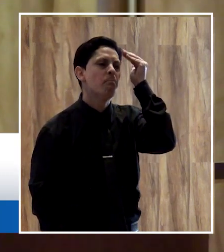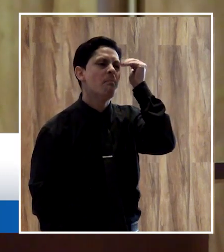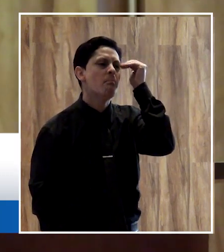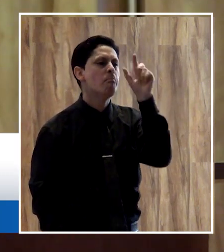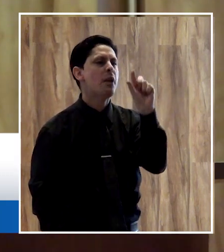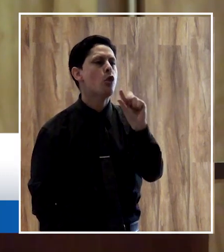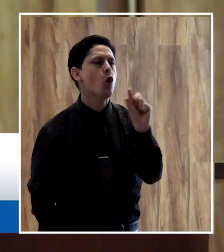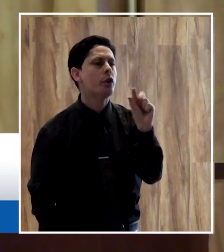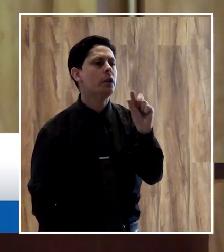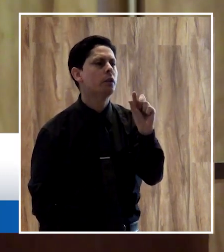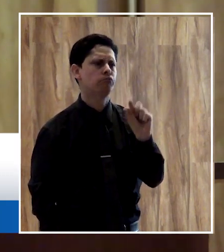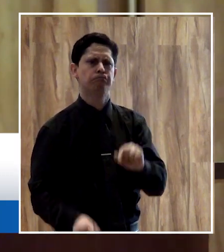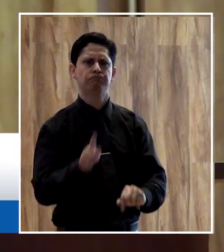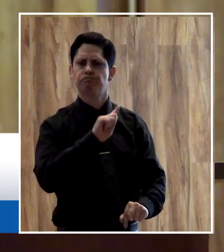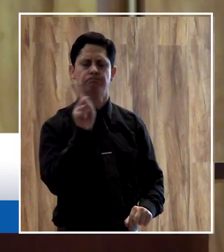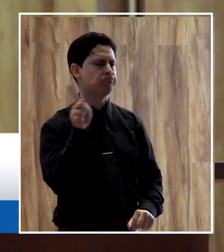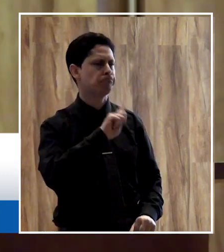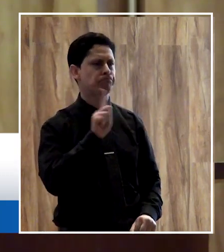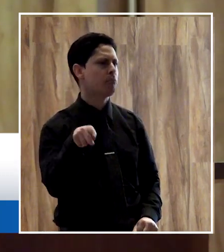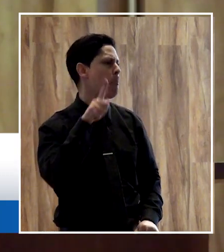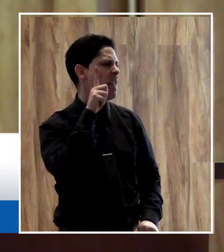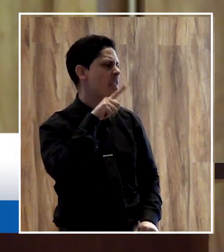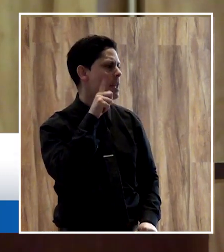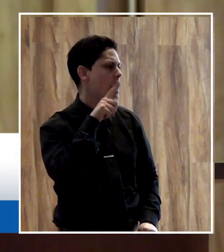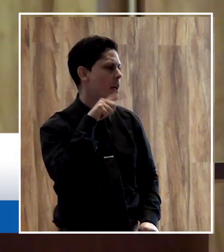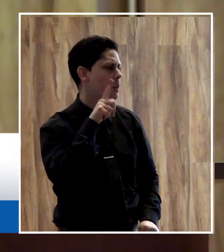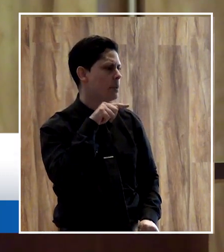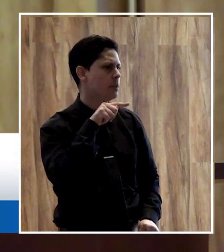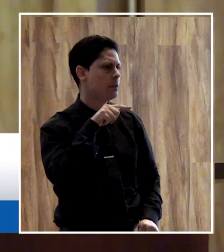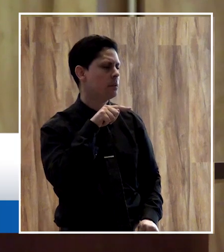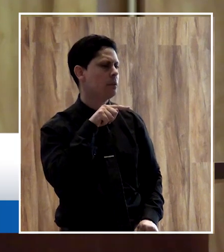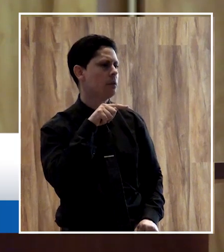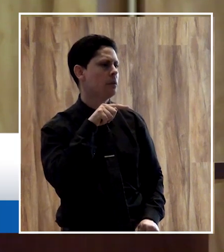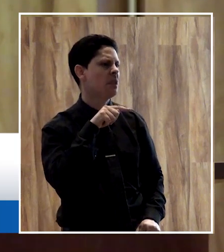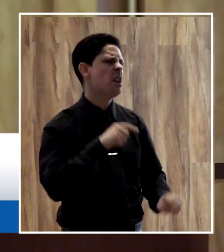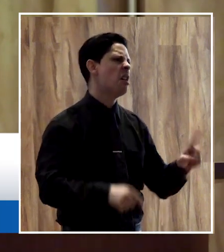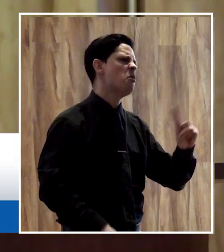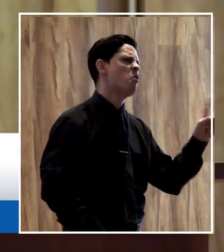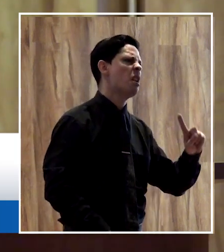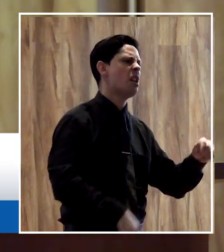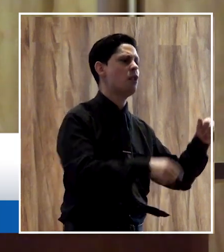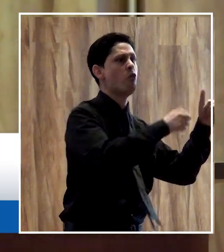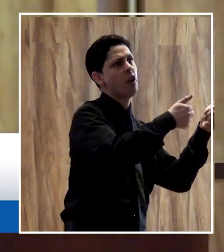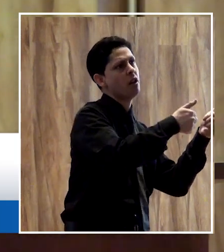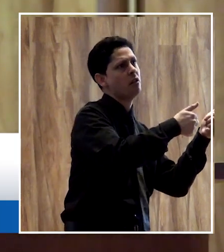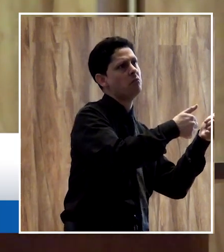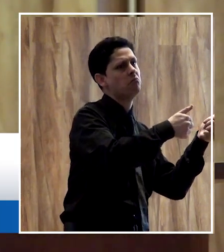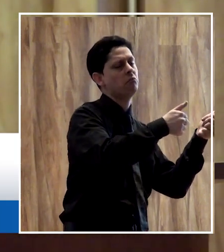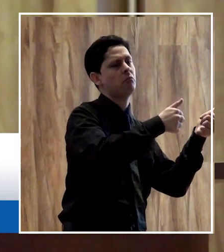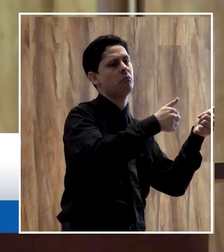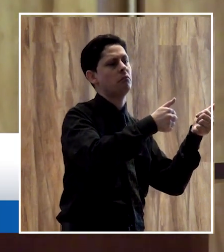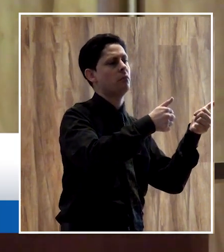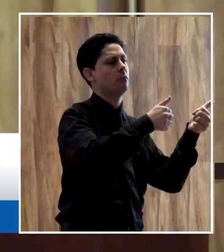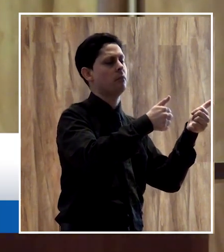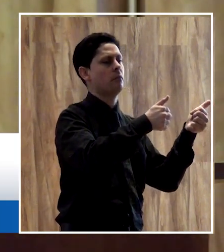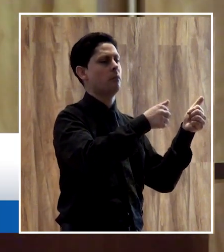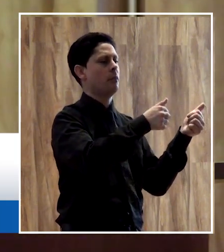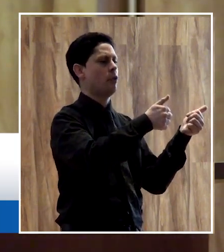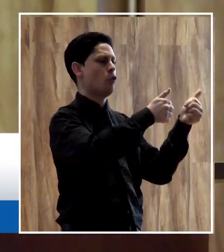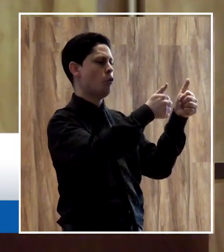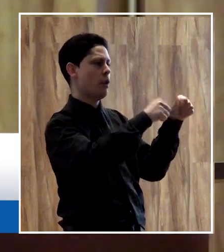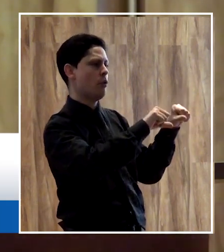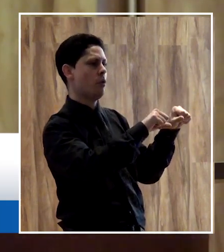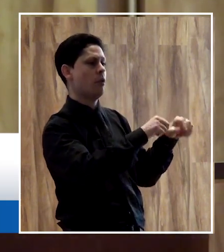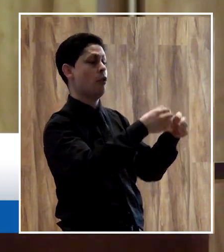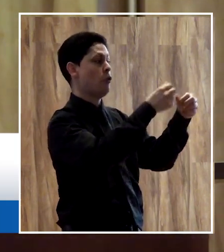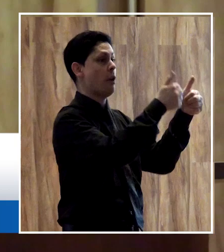el que ni tanto eran buenos los normalistas, ni tan mediocres son los